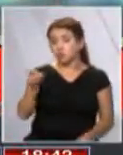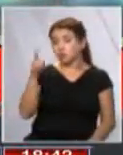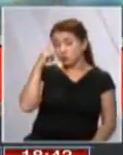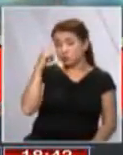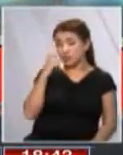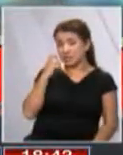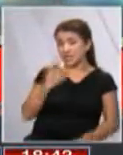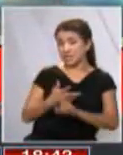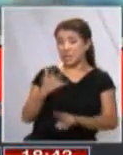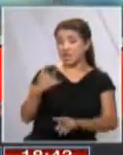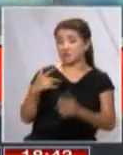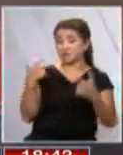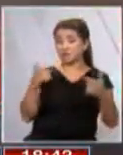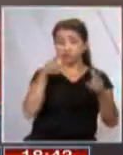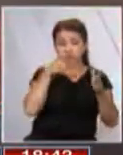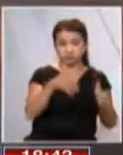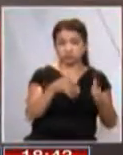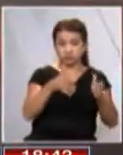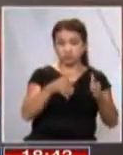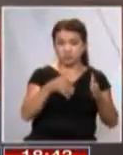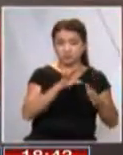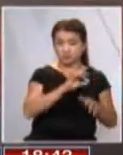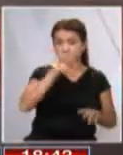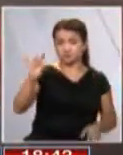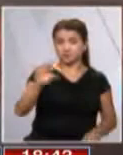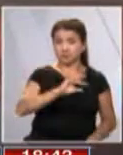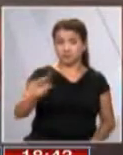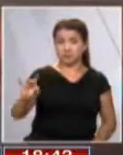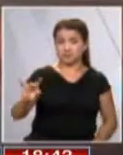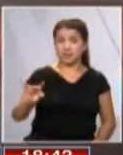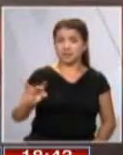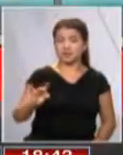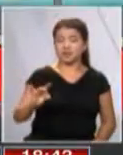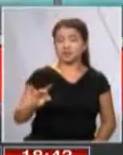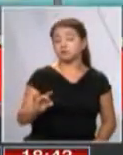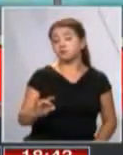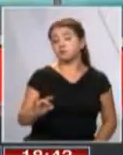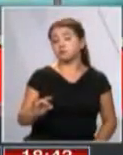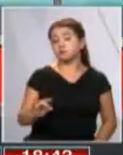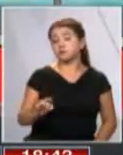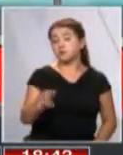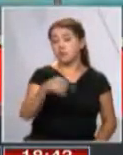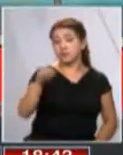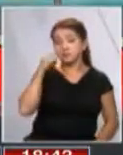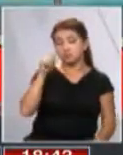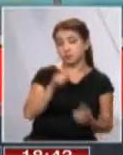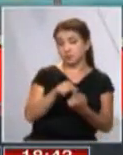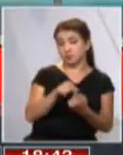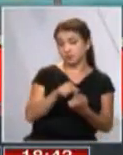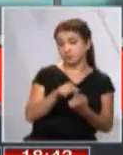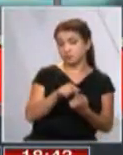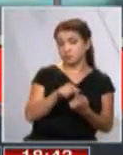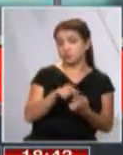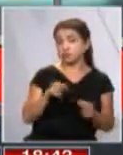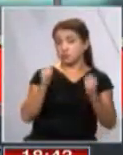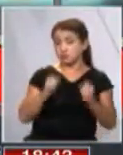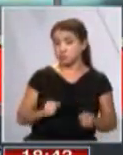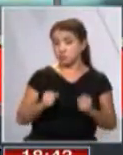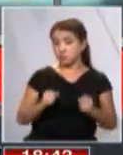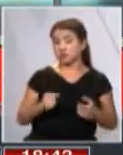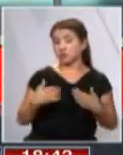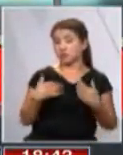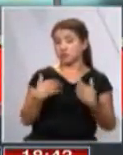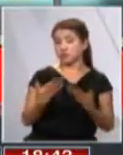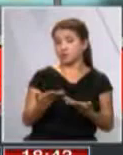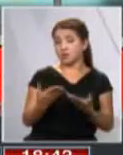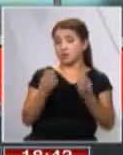politización de este evento del gobierno y para ese objetivo se podría estar prestando en este